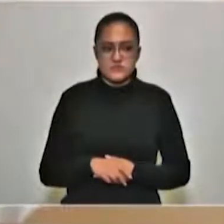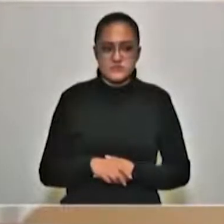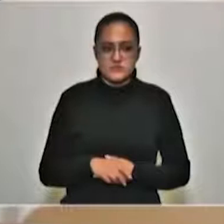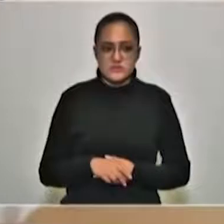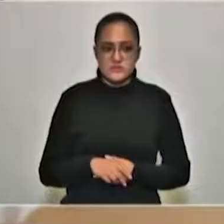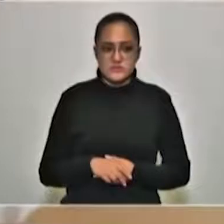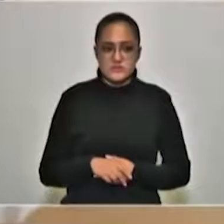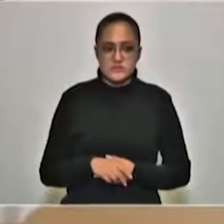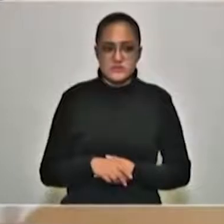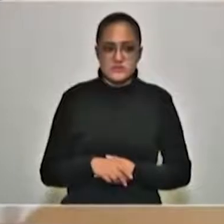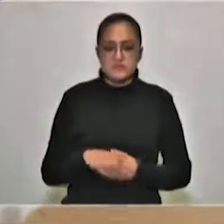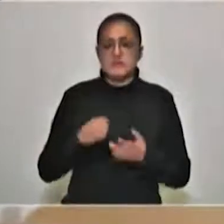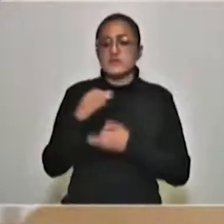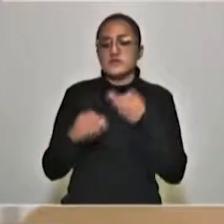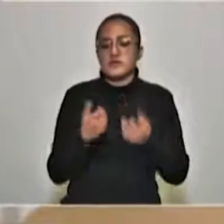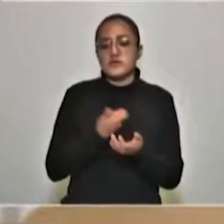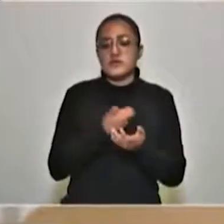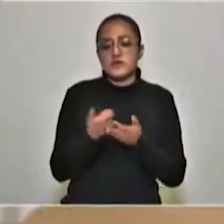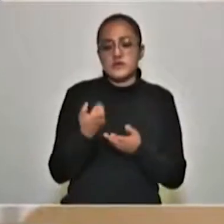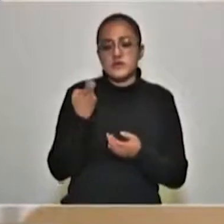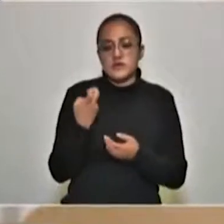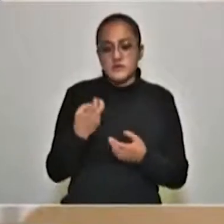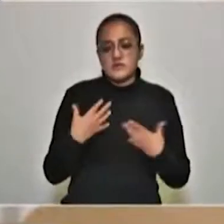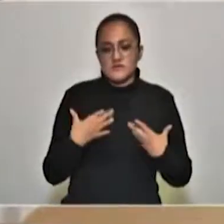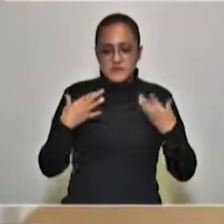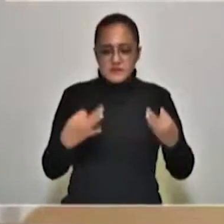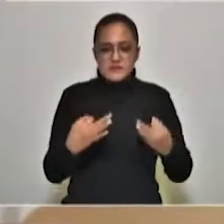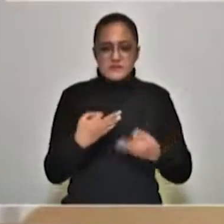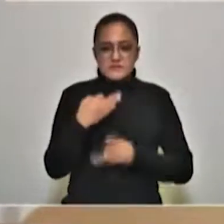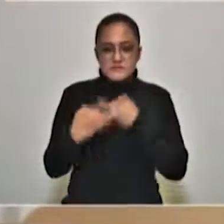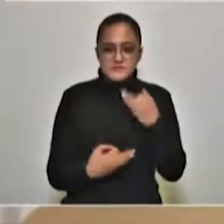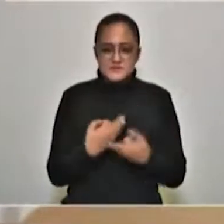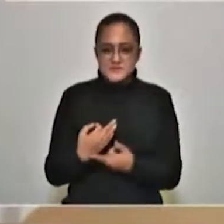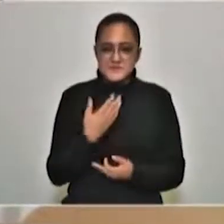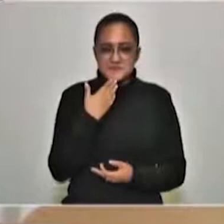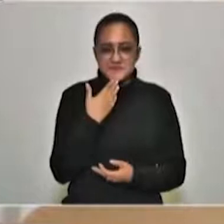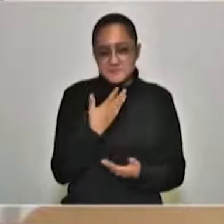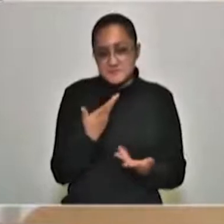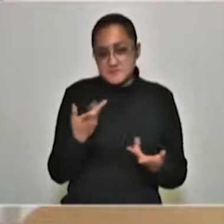sacar todo el dinero de la fundación y todos los bienes